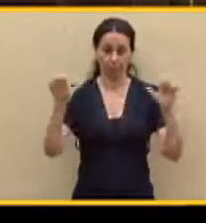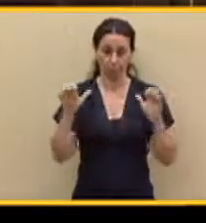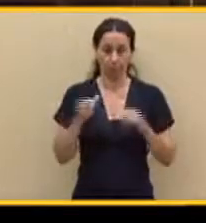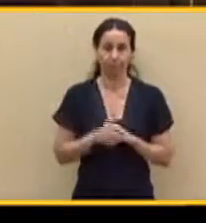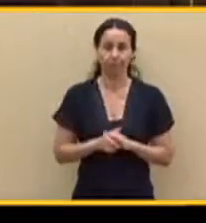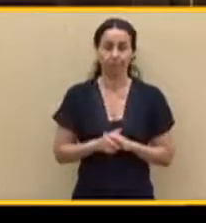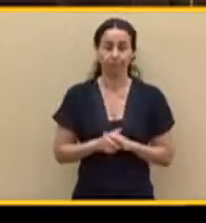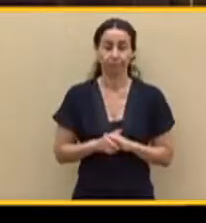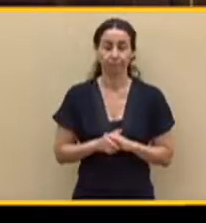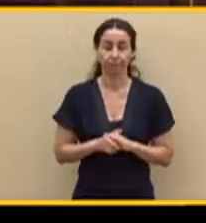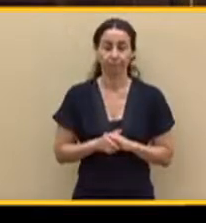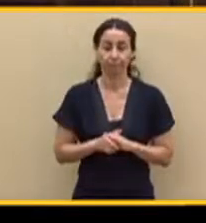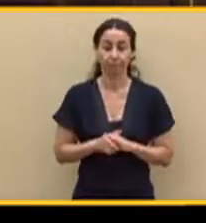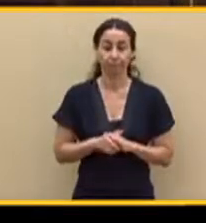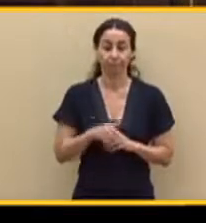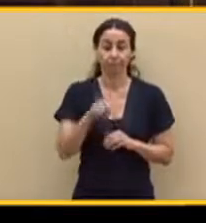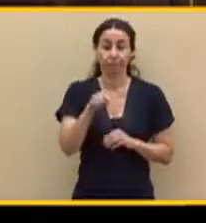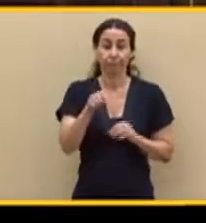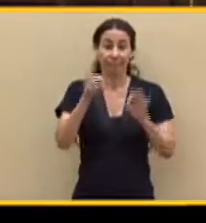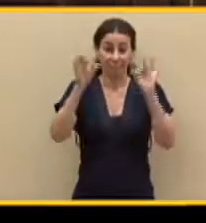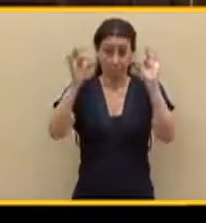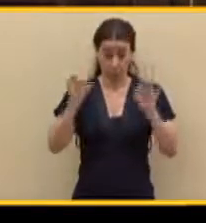justo el pasado jueves,